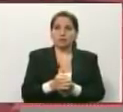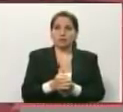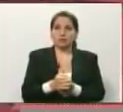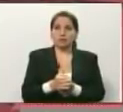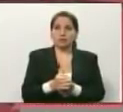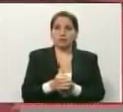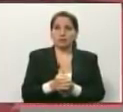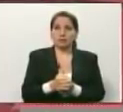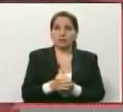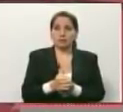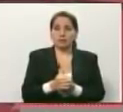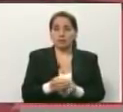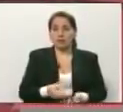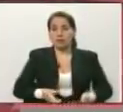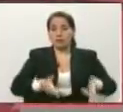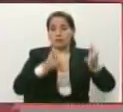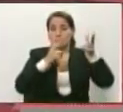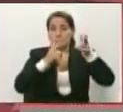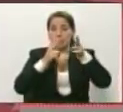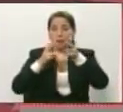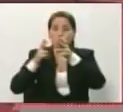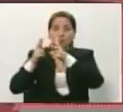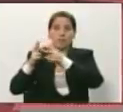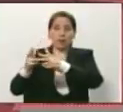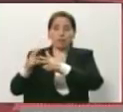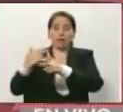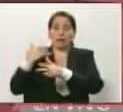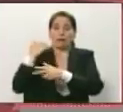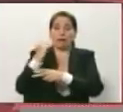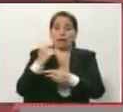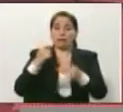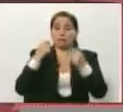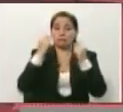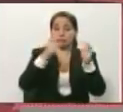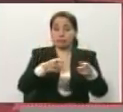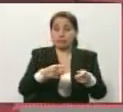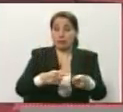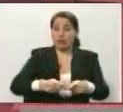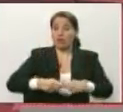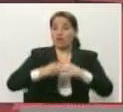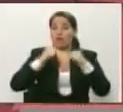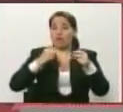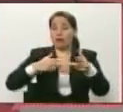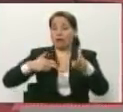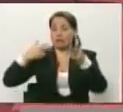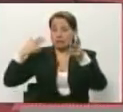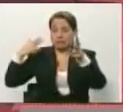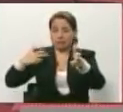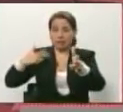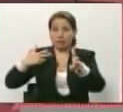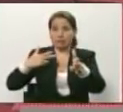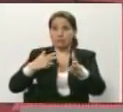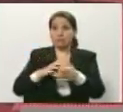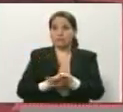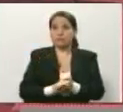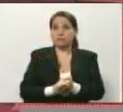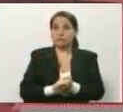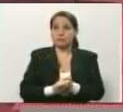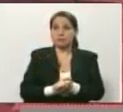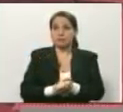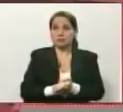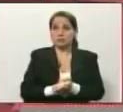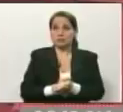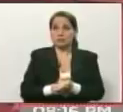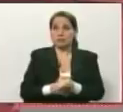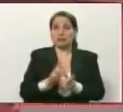gente armada con fusiles de alta potencia y se fueron a sembrar